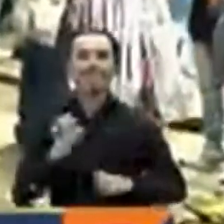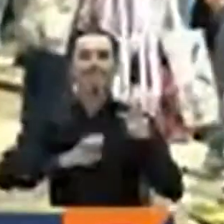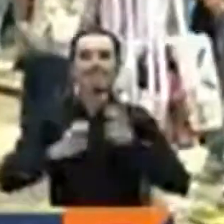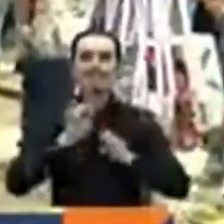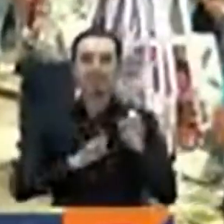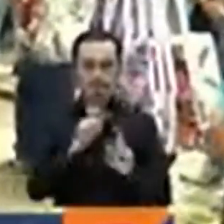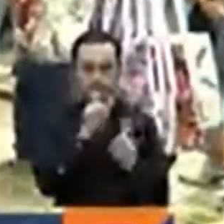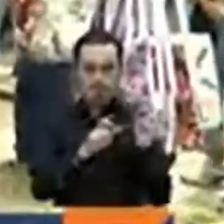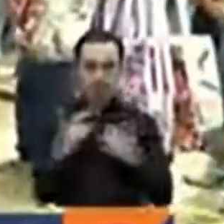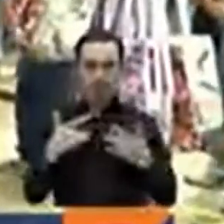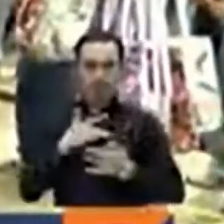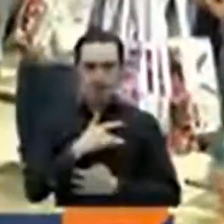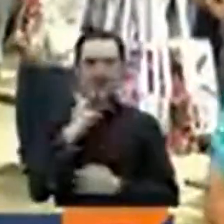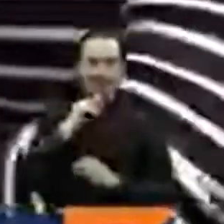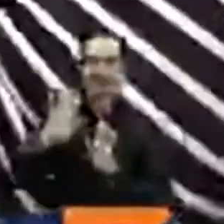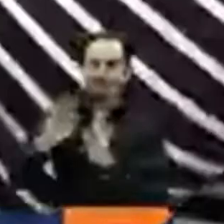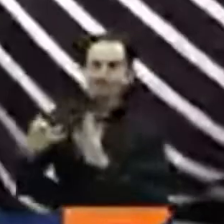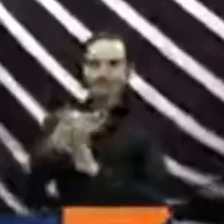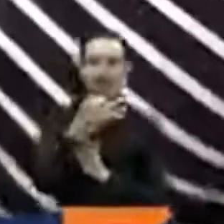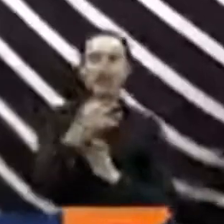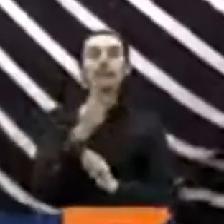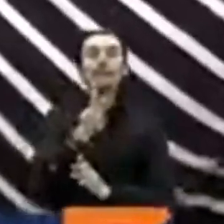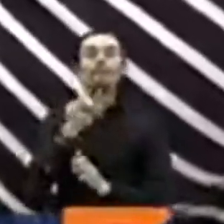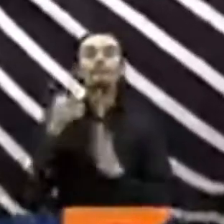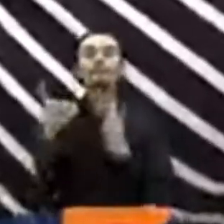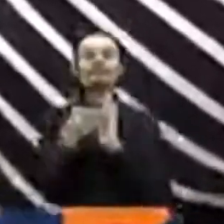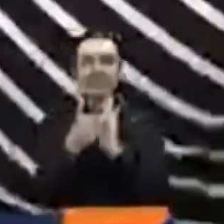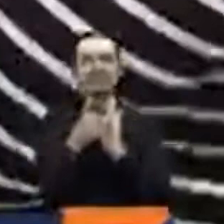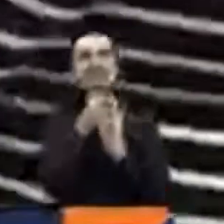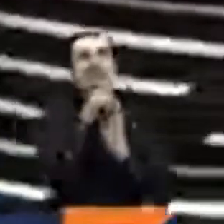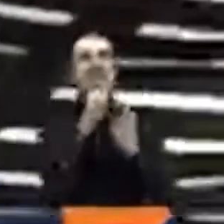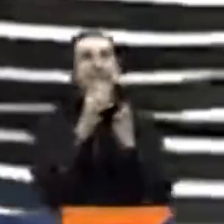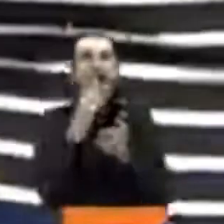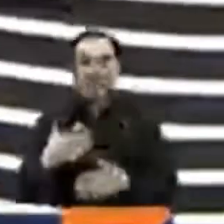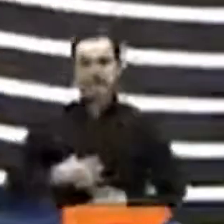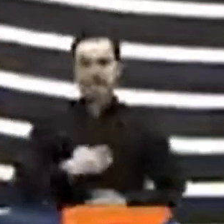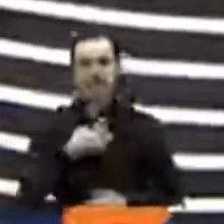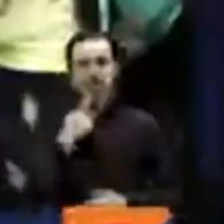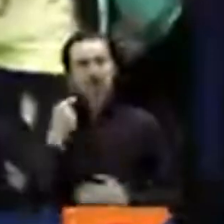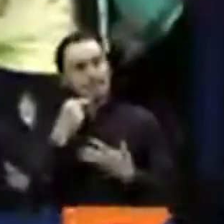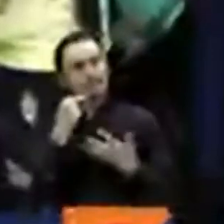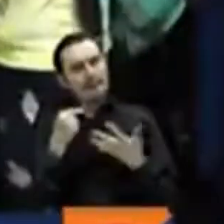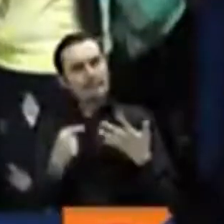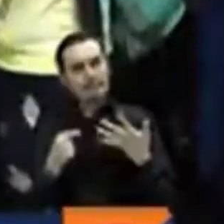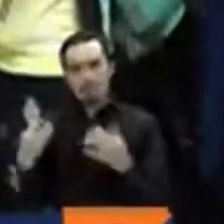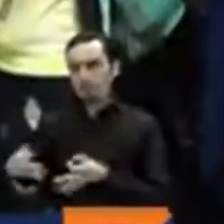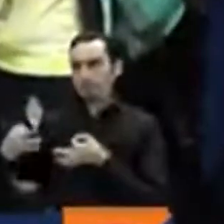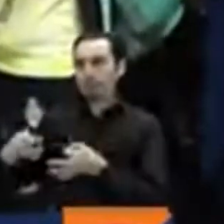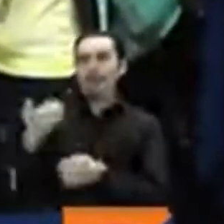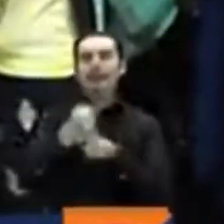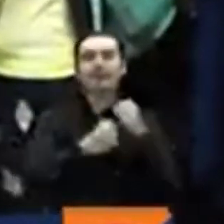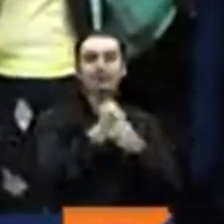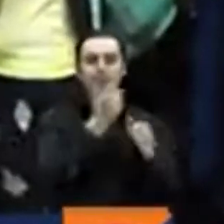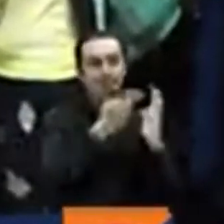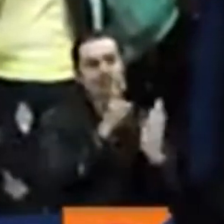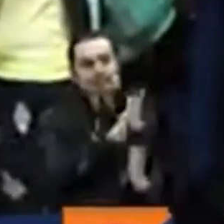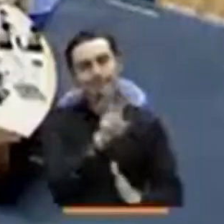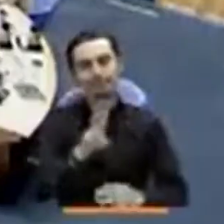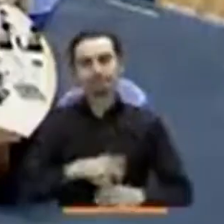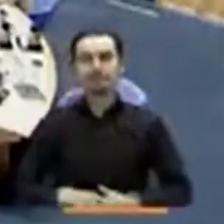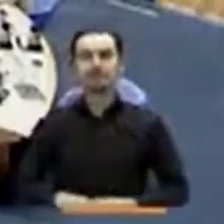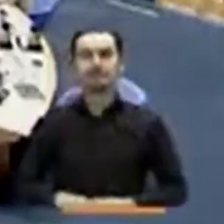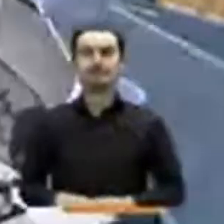reportó 21.000 quejas de usuarios que durante el 2022 presentaron retrasos en la entrega de medicamentos.